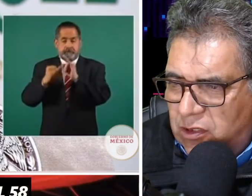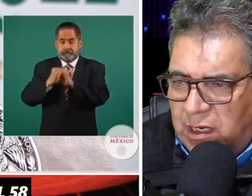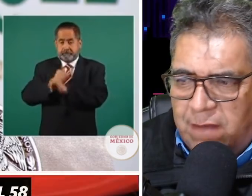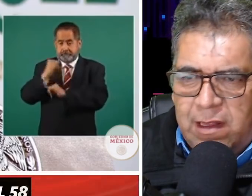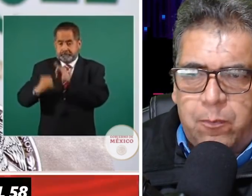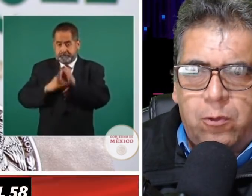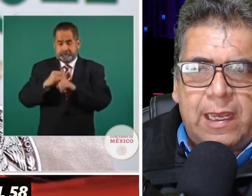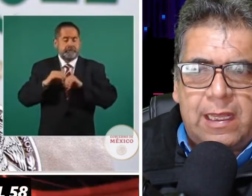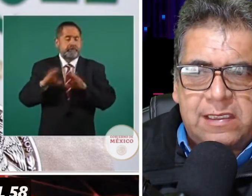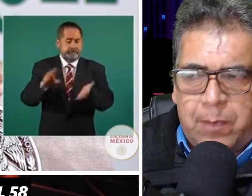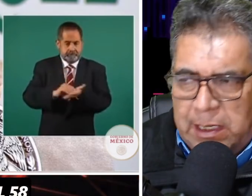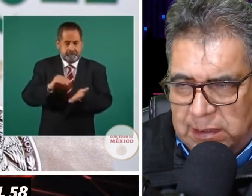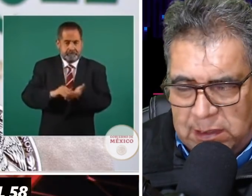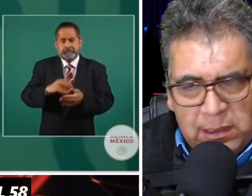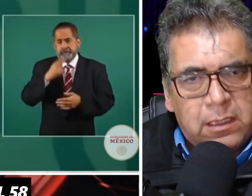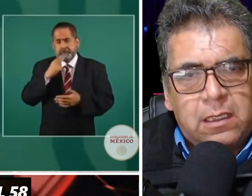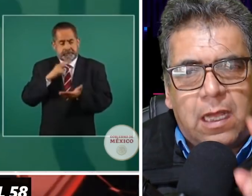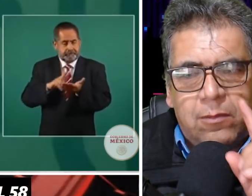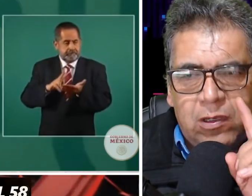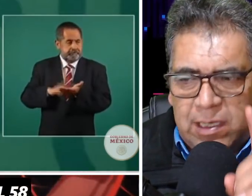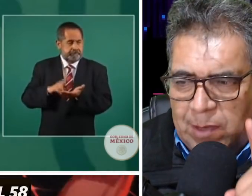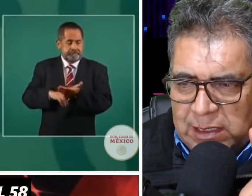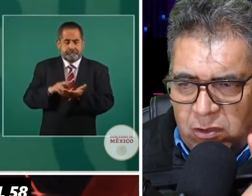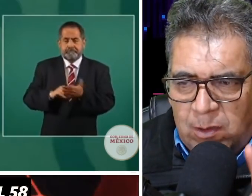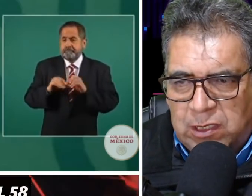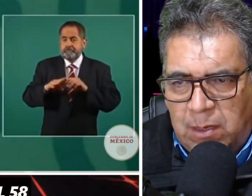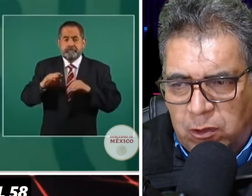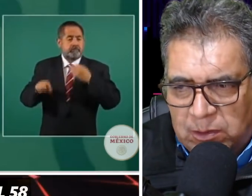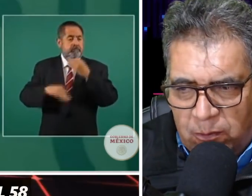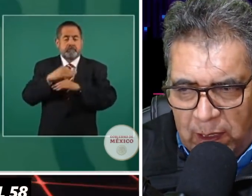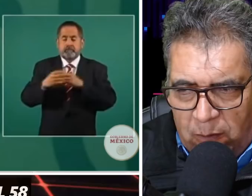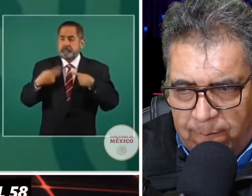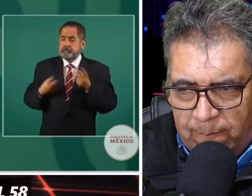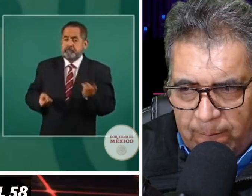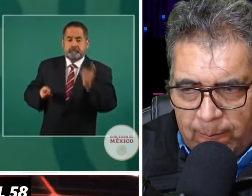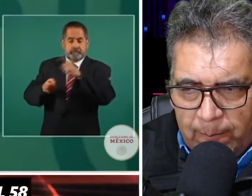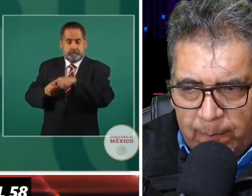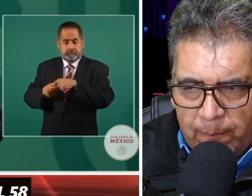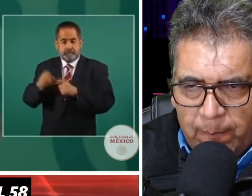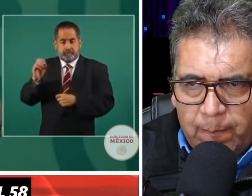transformación de la vida pública de este país. Amigos y amigas, nos vemos en el próximo video.